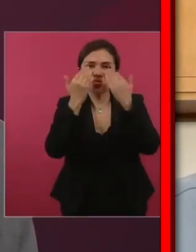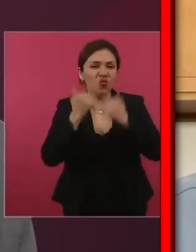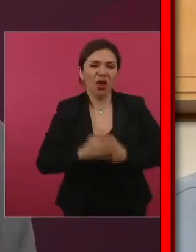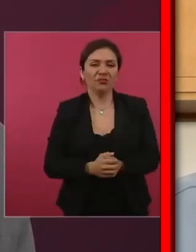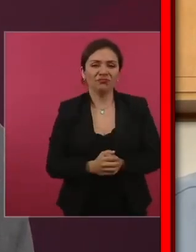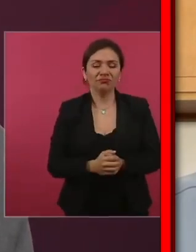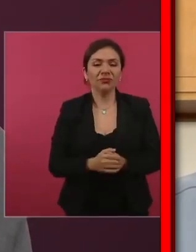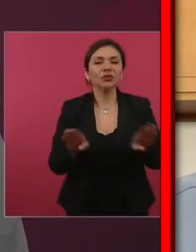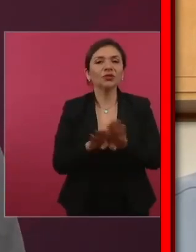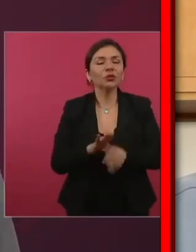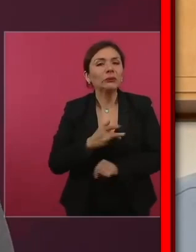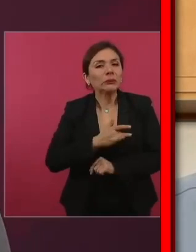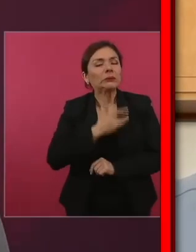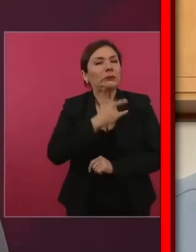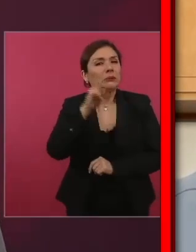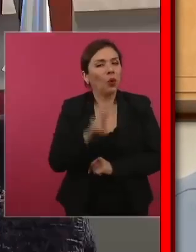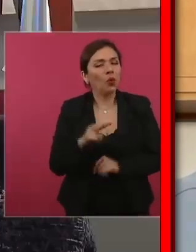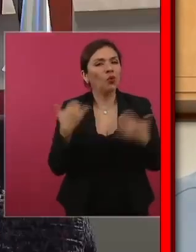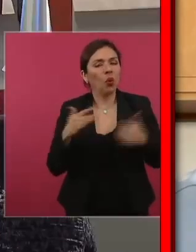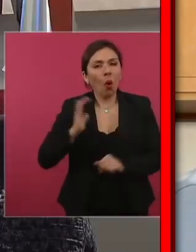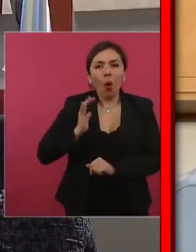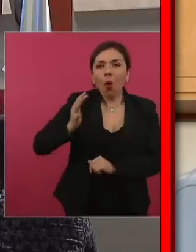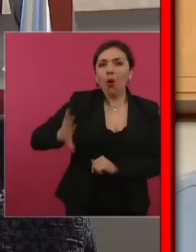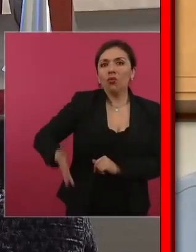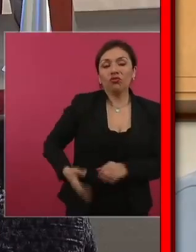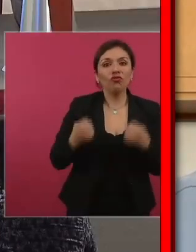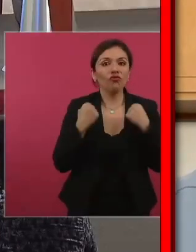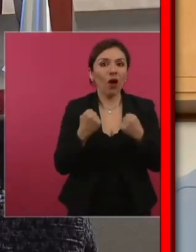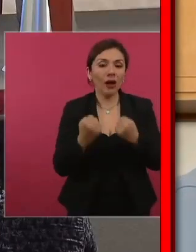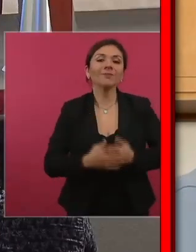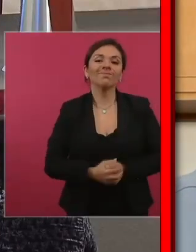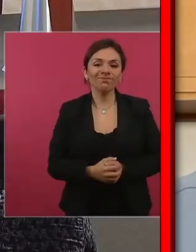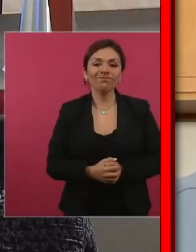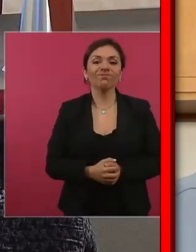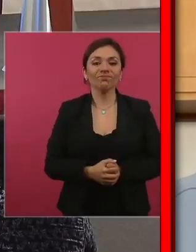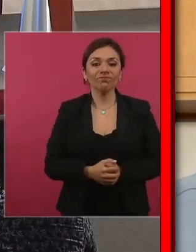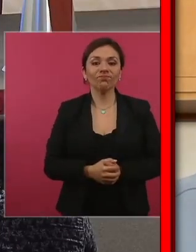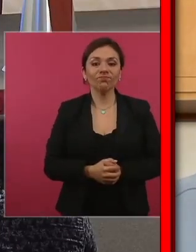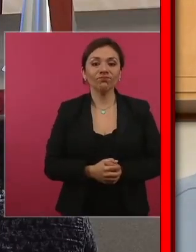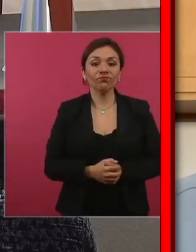para sentirnos muy orgullosos adelante